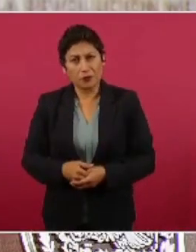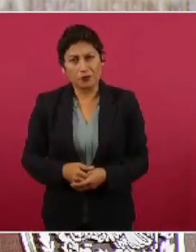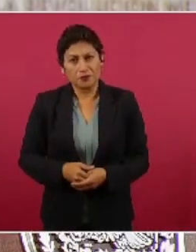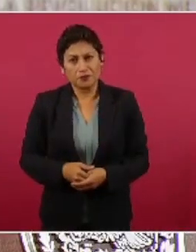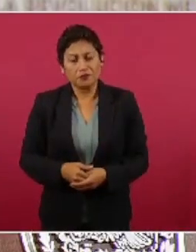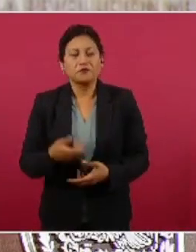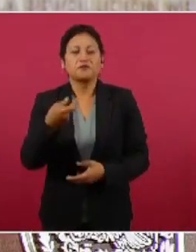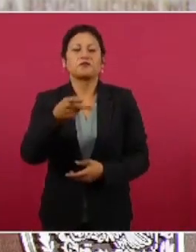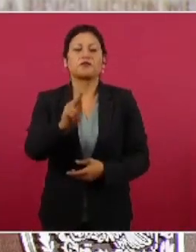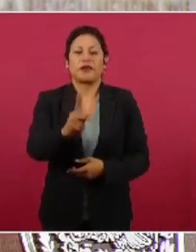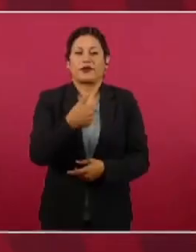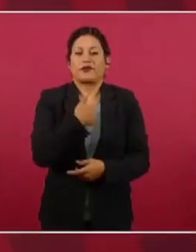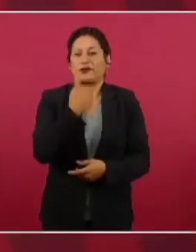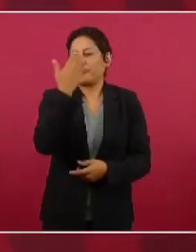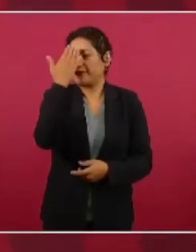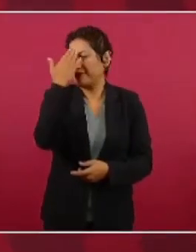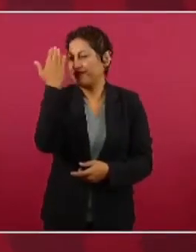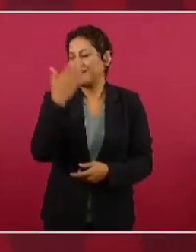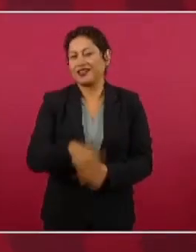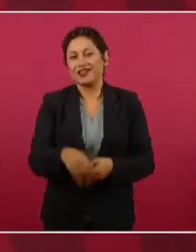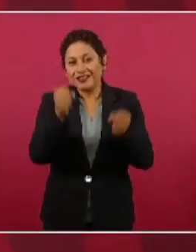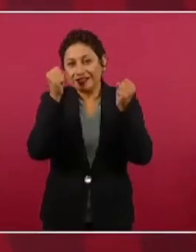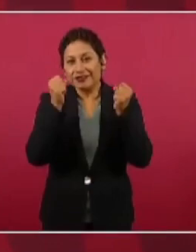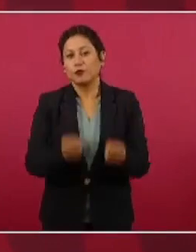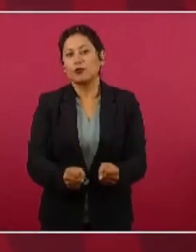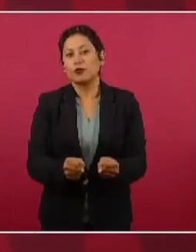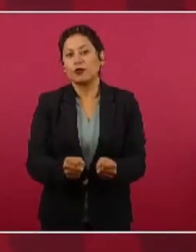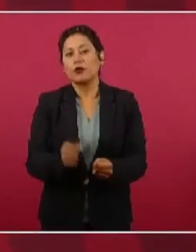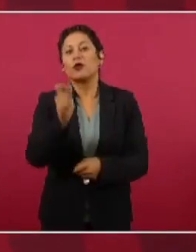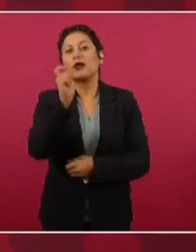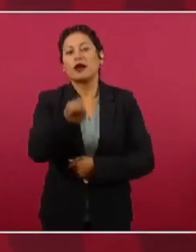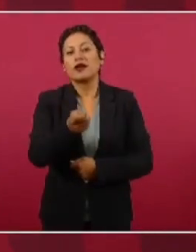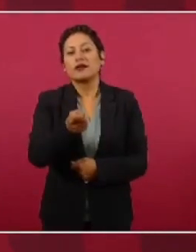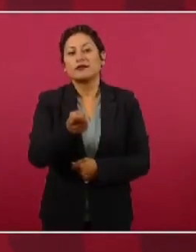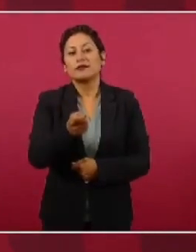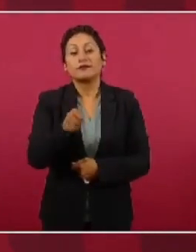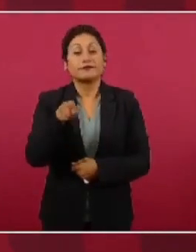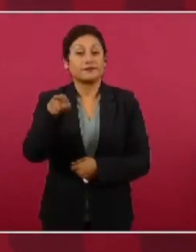estoy seguro de que es